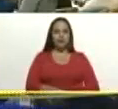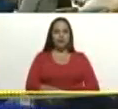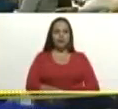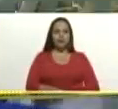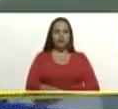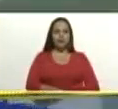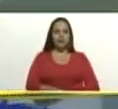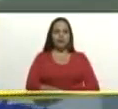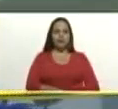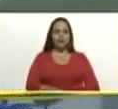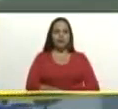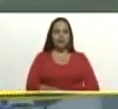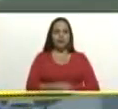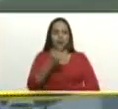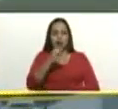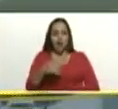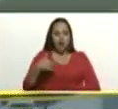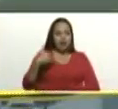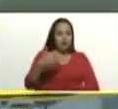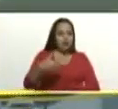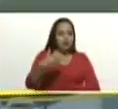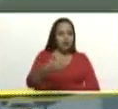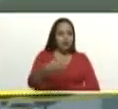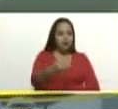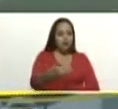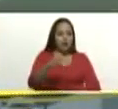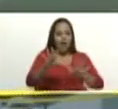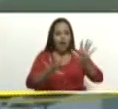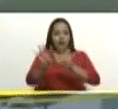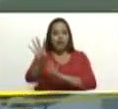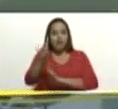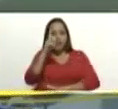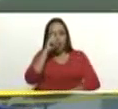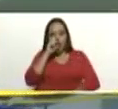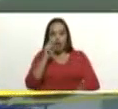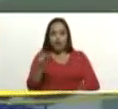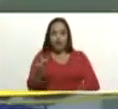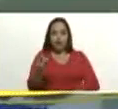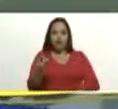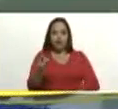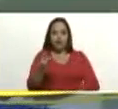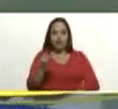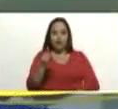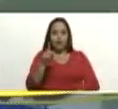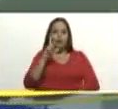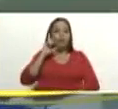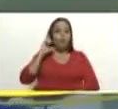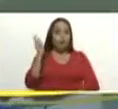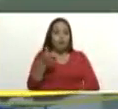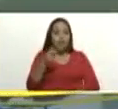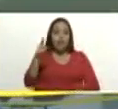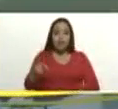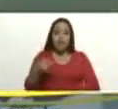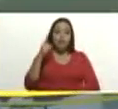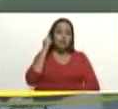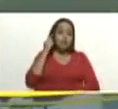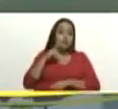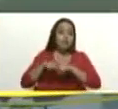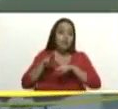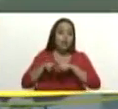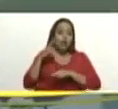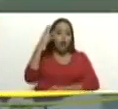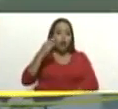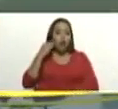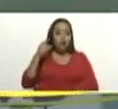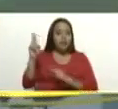¿Cómo va la cosa rodando? 14 años de Guarena. Y también acá una jovencita del